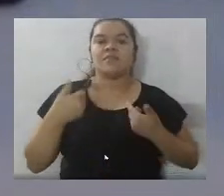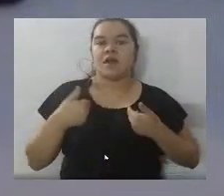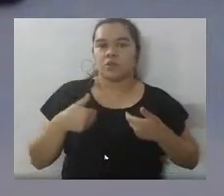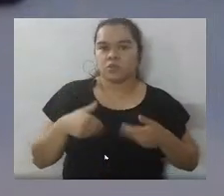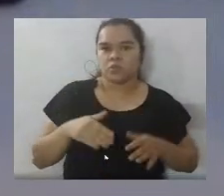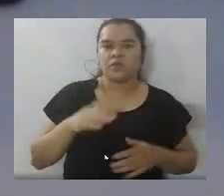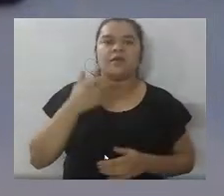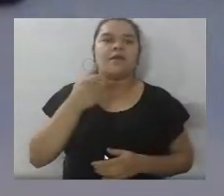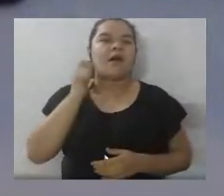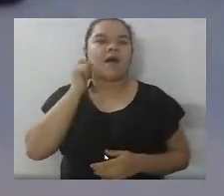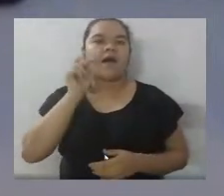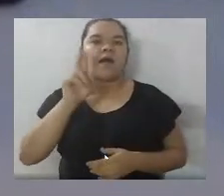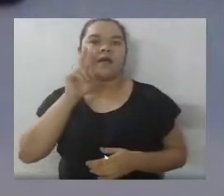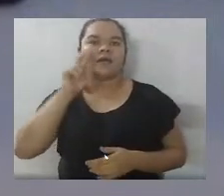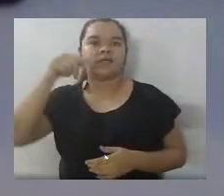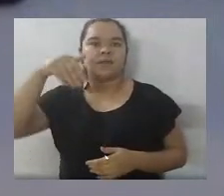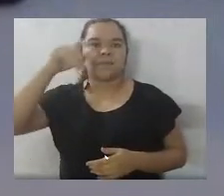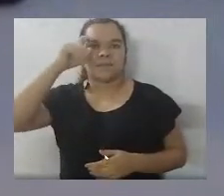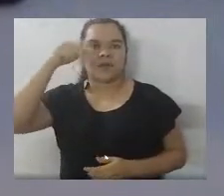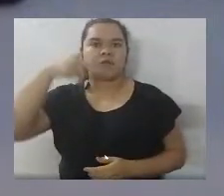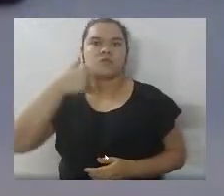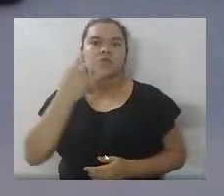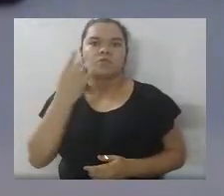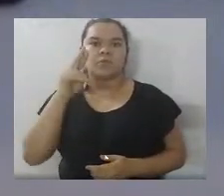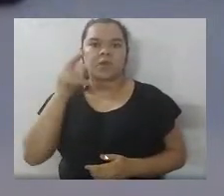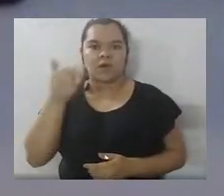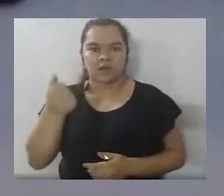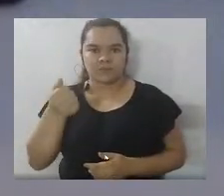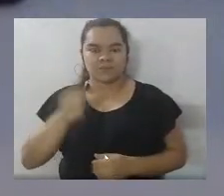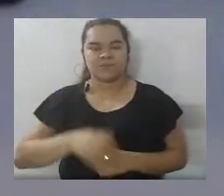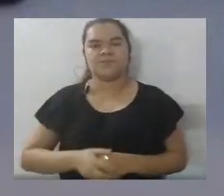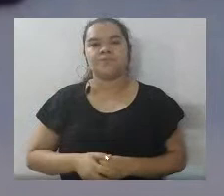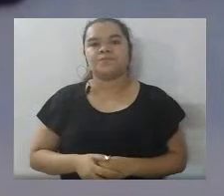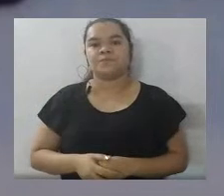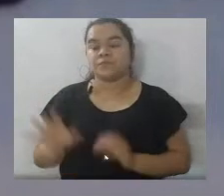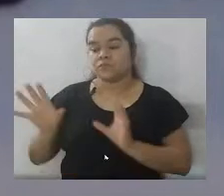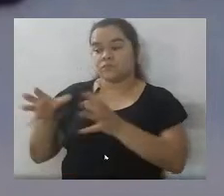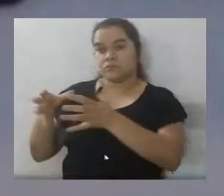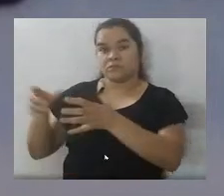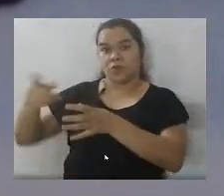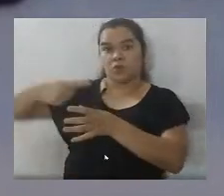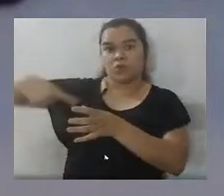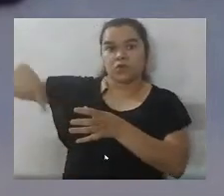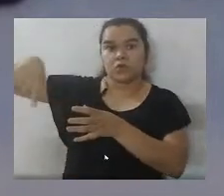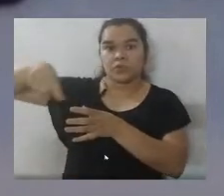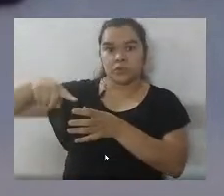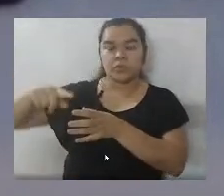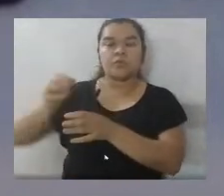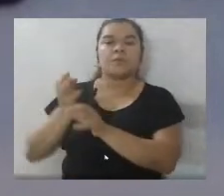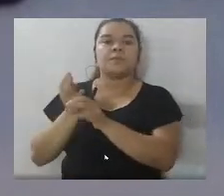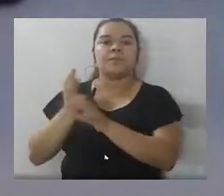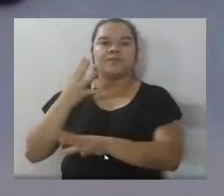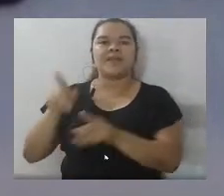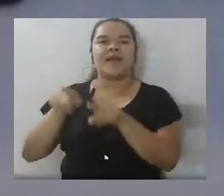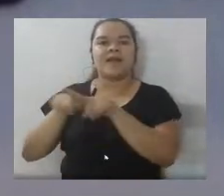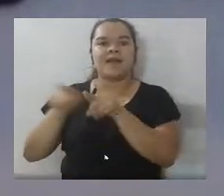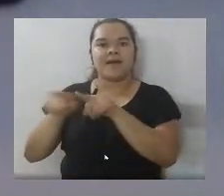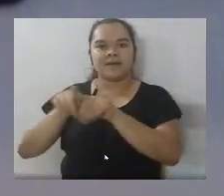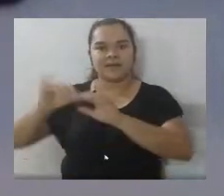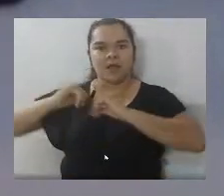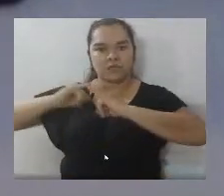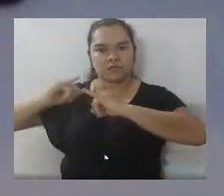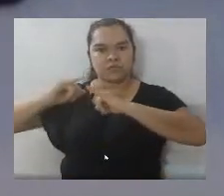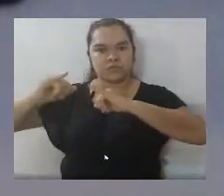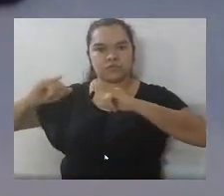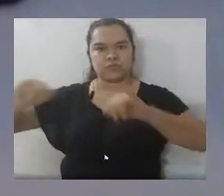y Agrimensuras. Quiero felicitar al equipo de extensión universitaria, ¿no es cierto?, y al equipo